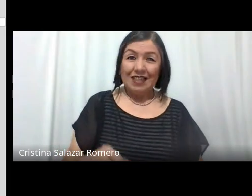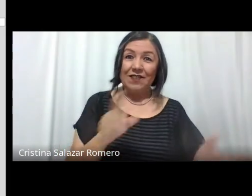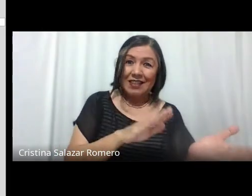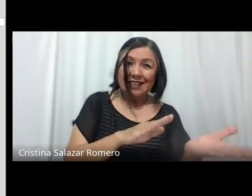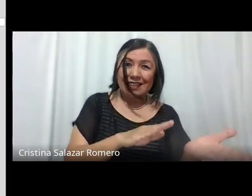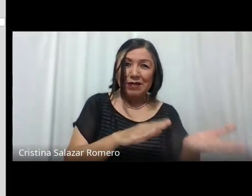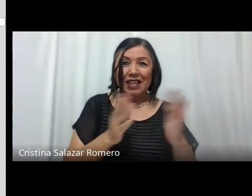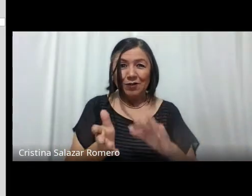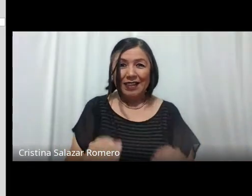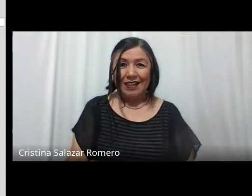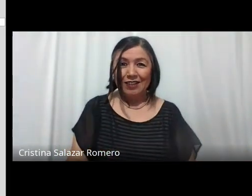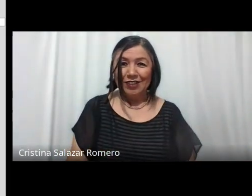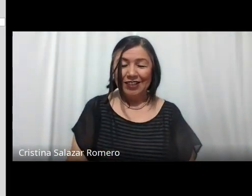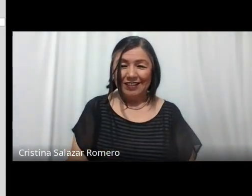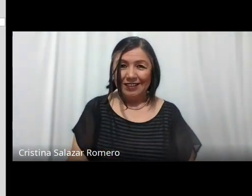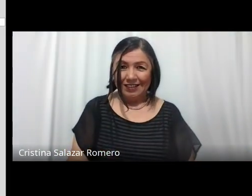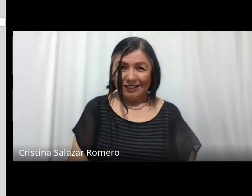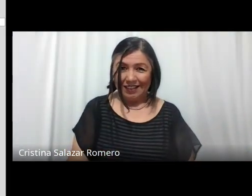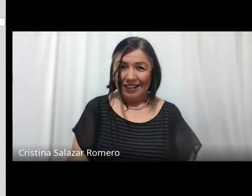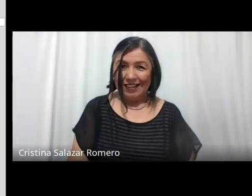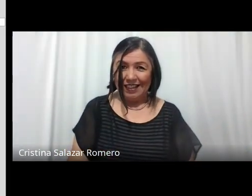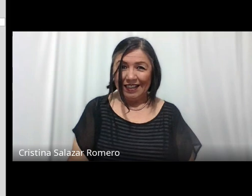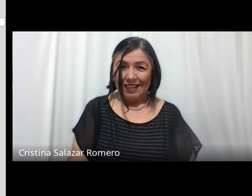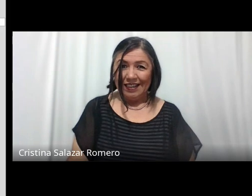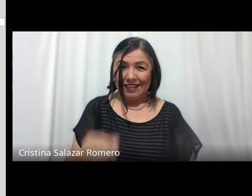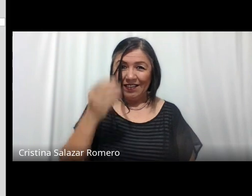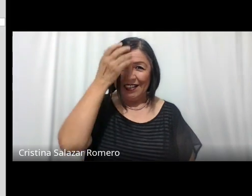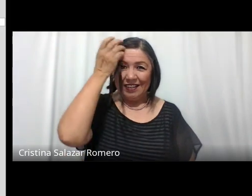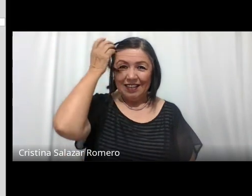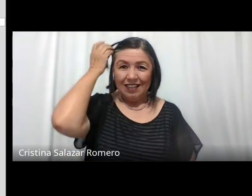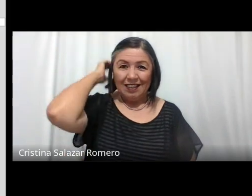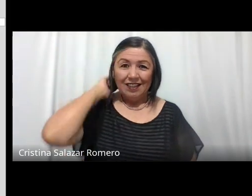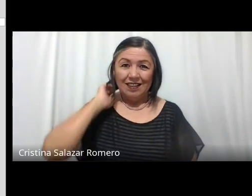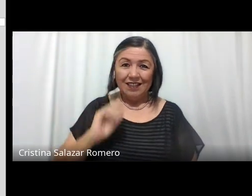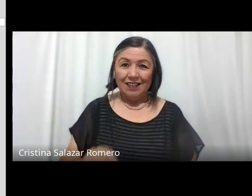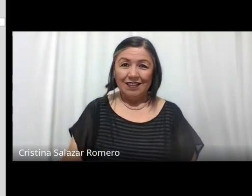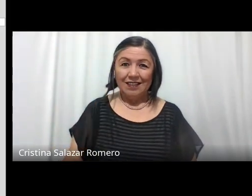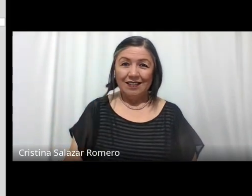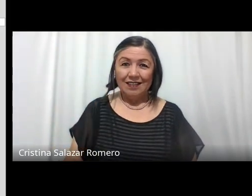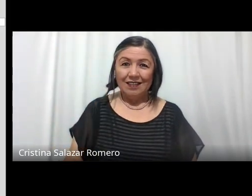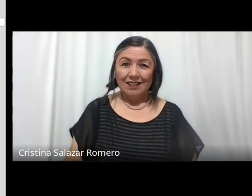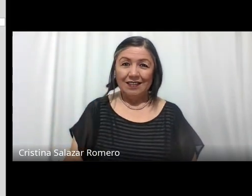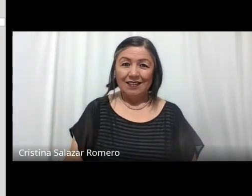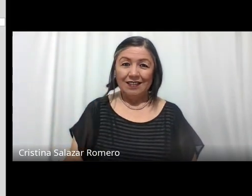¿Ven la diferencia entre México y mexicano? ¿Sí la identifican?